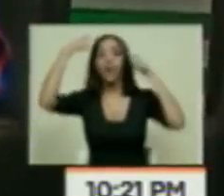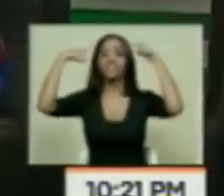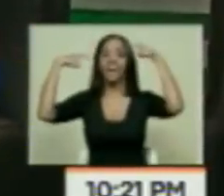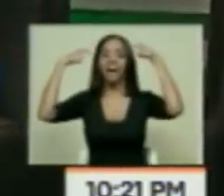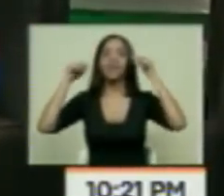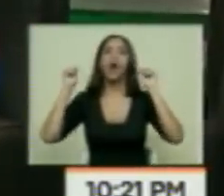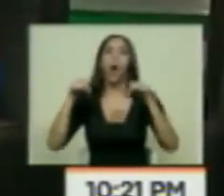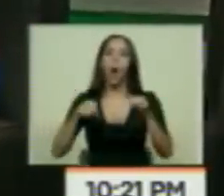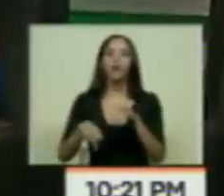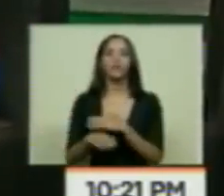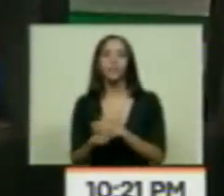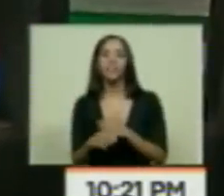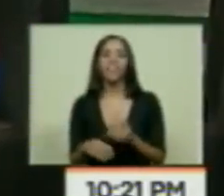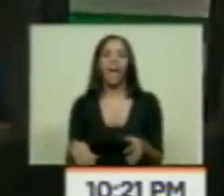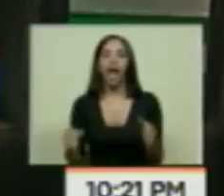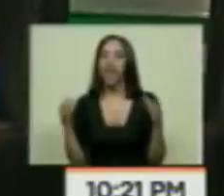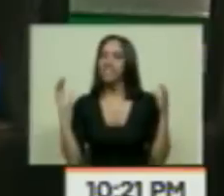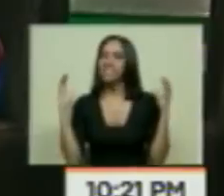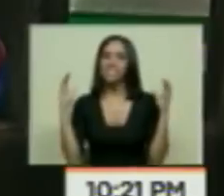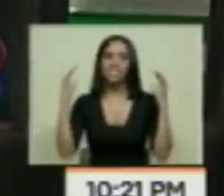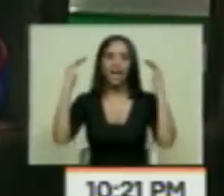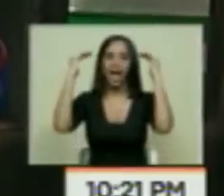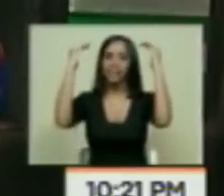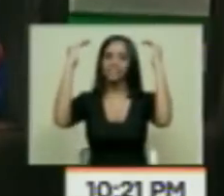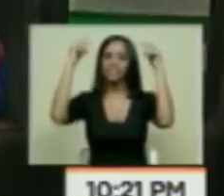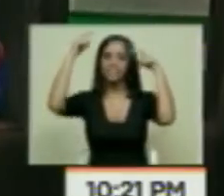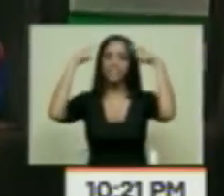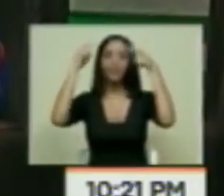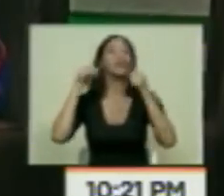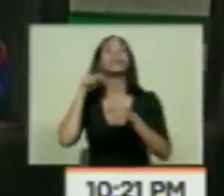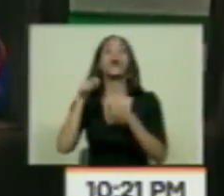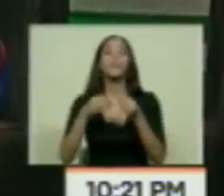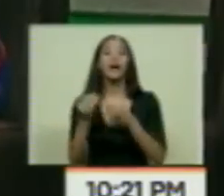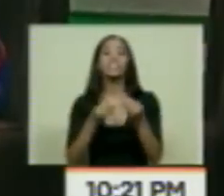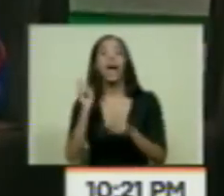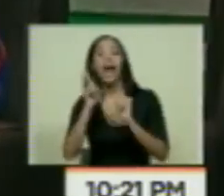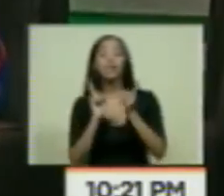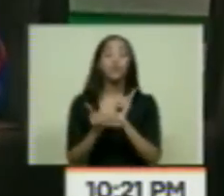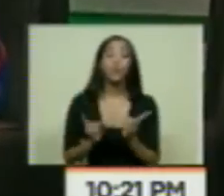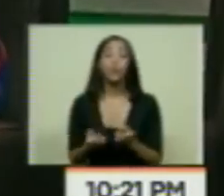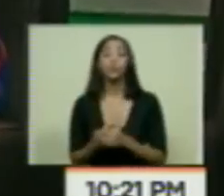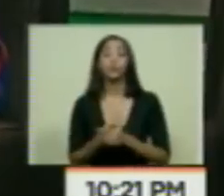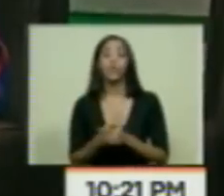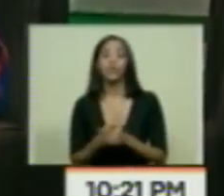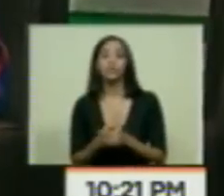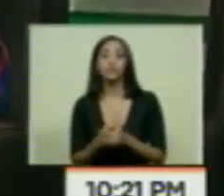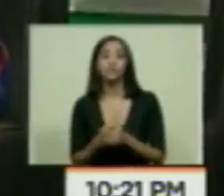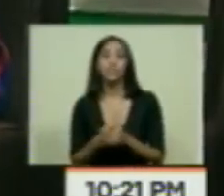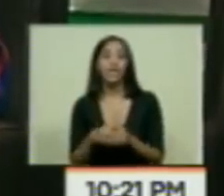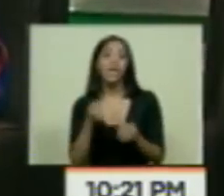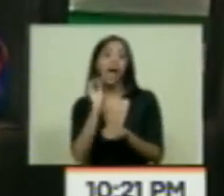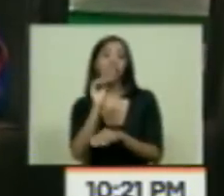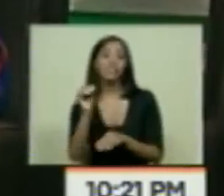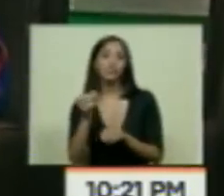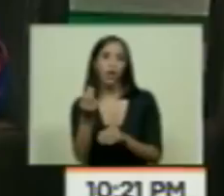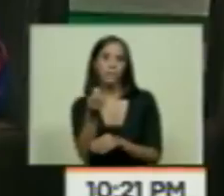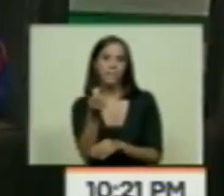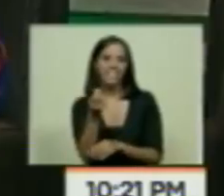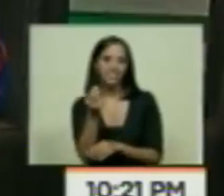vamos a estar recordando al gigante Chávez, pero también vamos a estar haciendo algunas acotaciones con el tema de los precios.